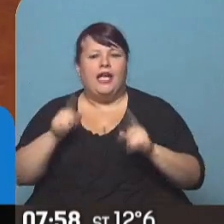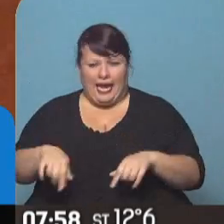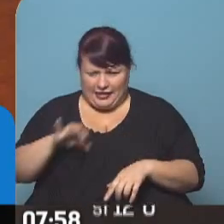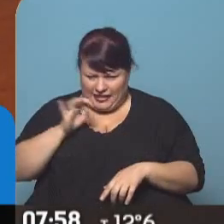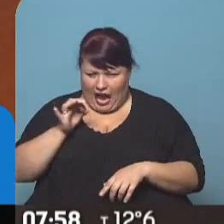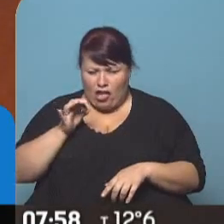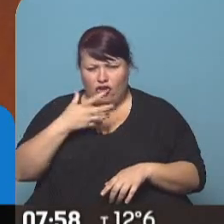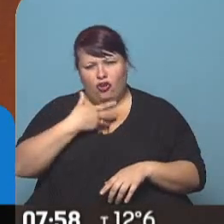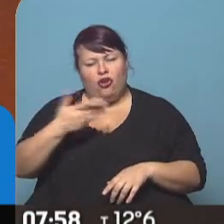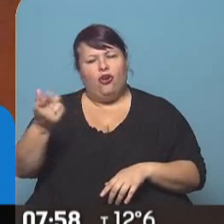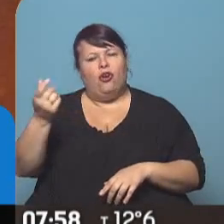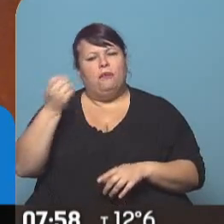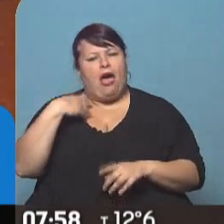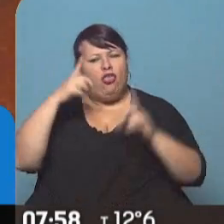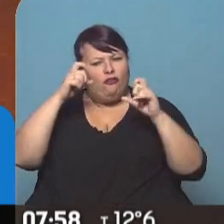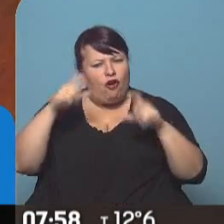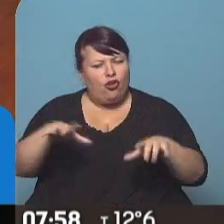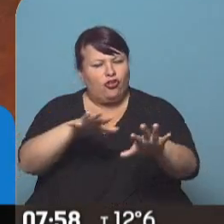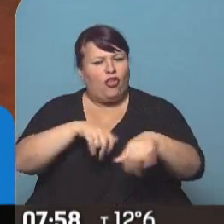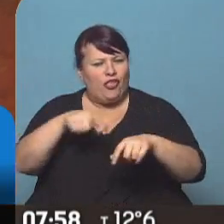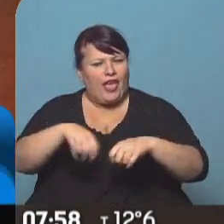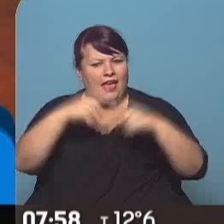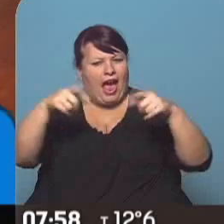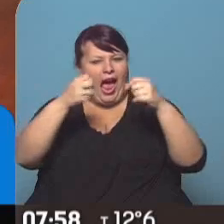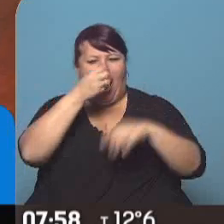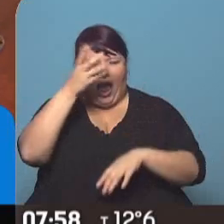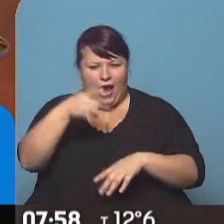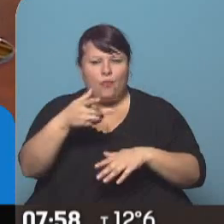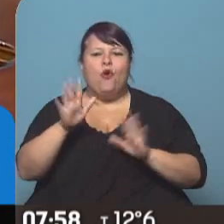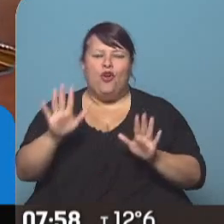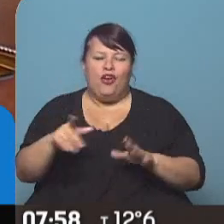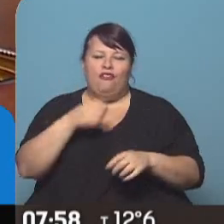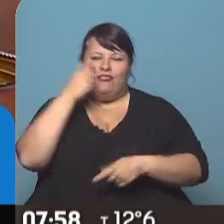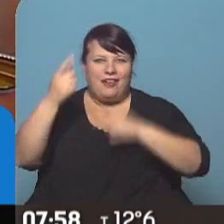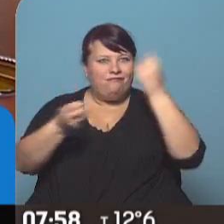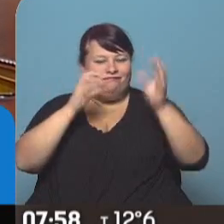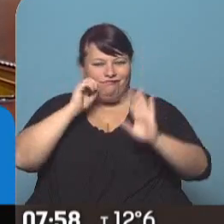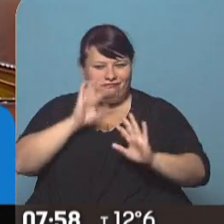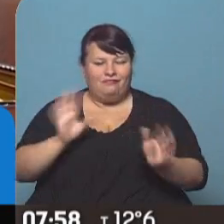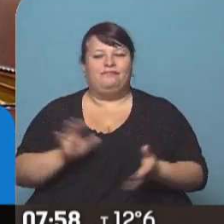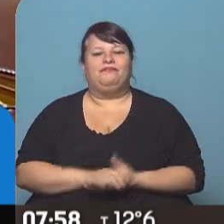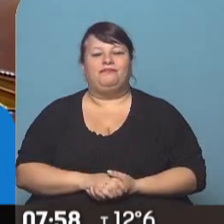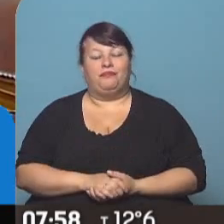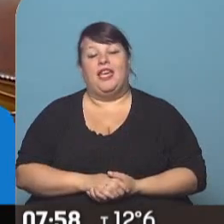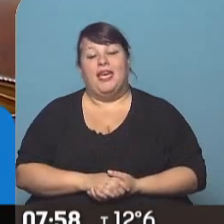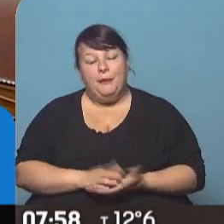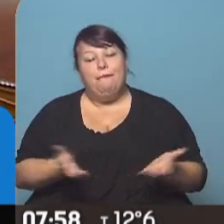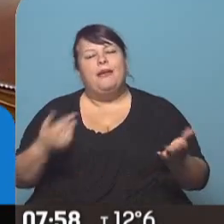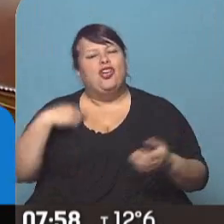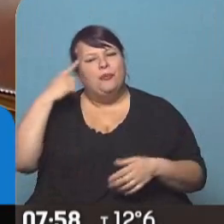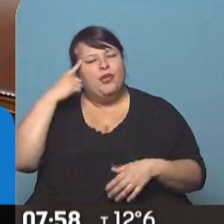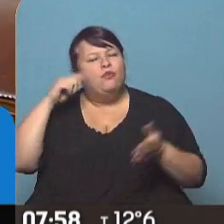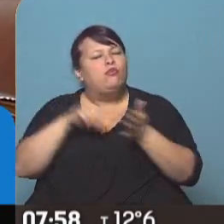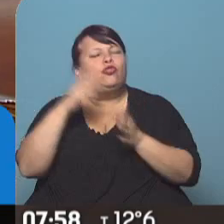este año fue que nos llegaron fotos de la cosecha de esos árboles muy bien y tiene sus frutos pero creo que el